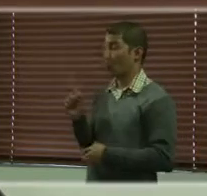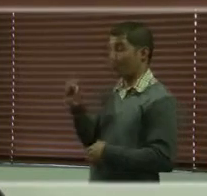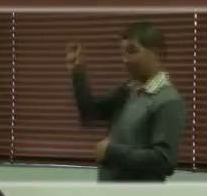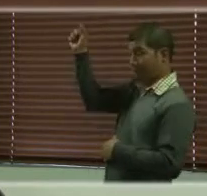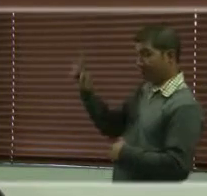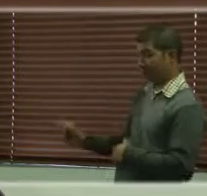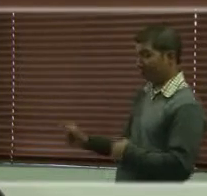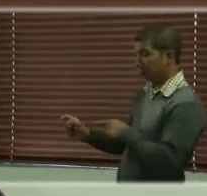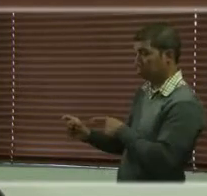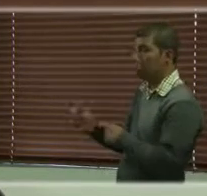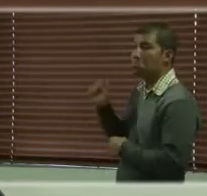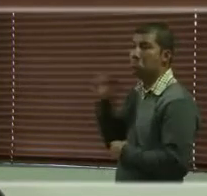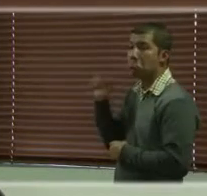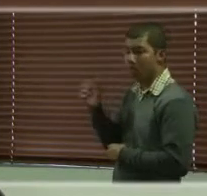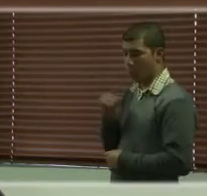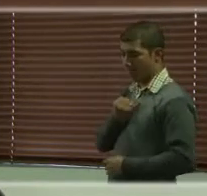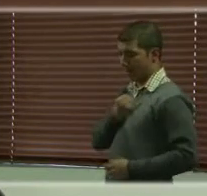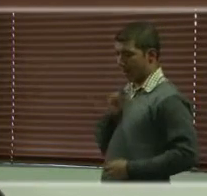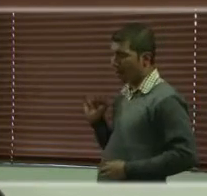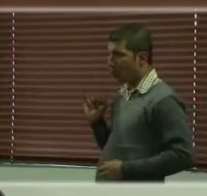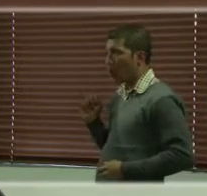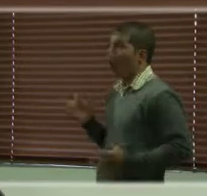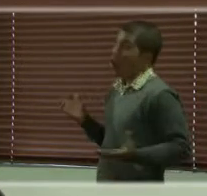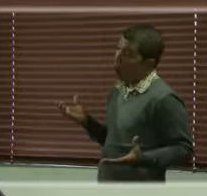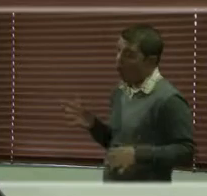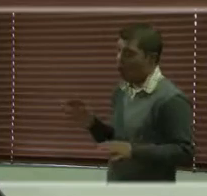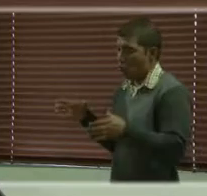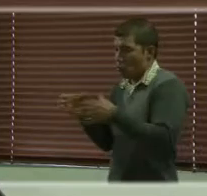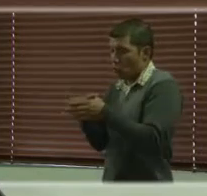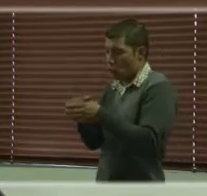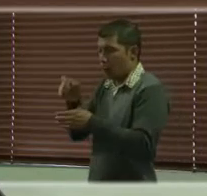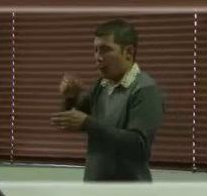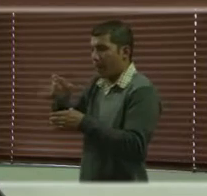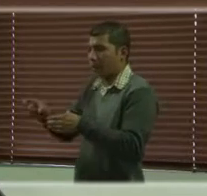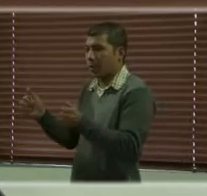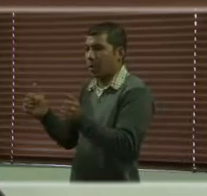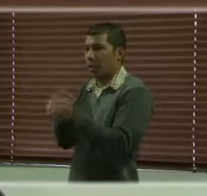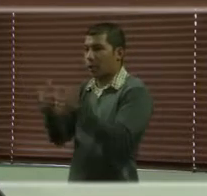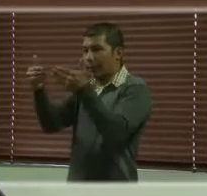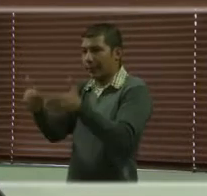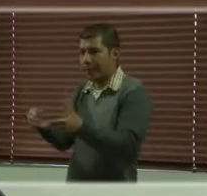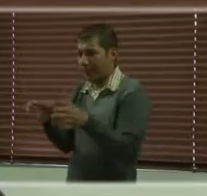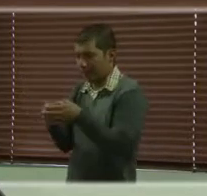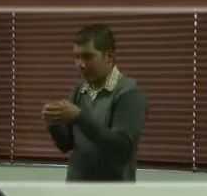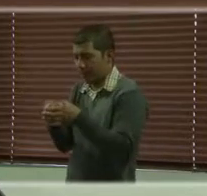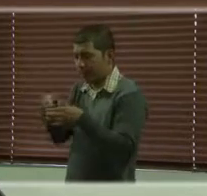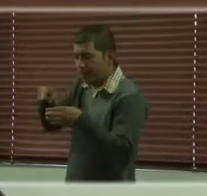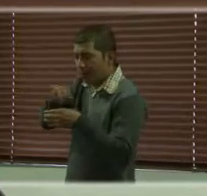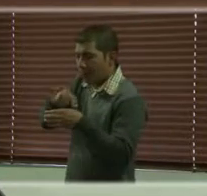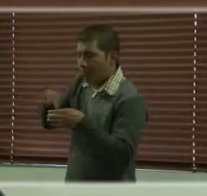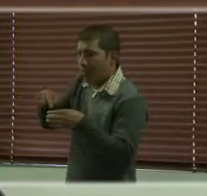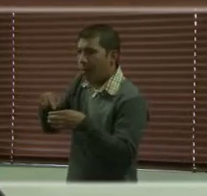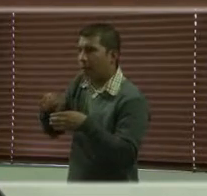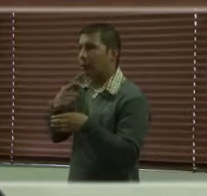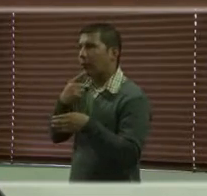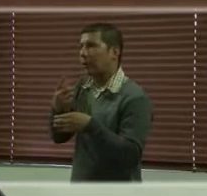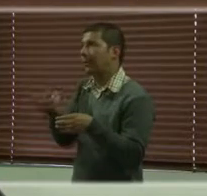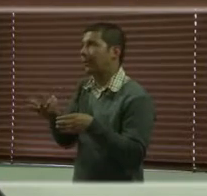en lo individual o un grupo de personas con discapacidad que alegan ser